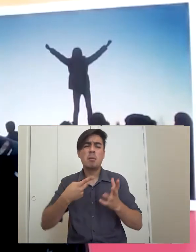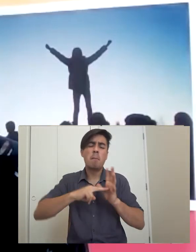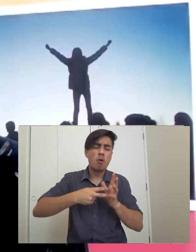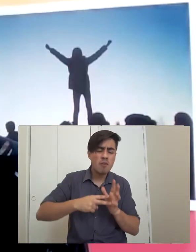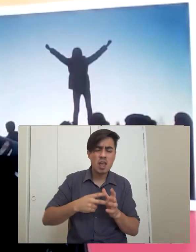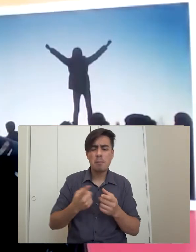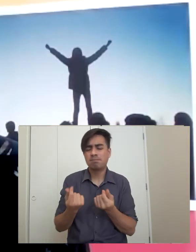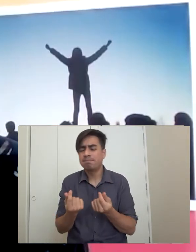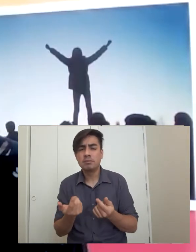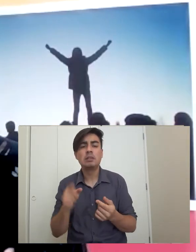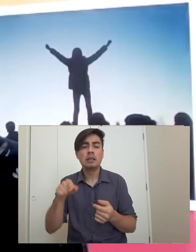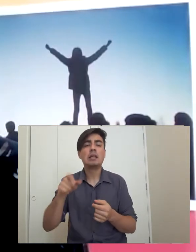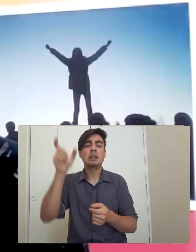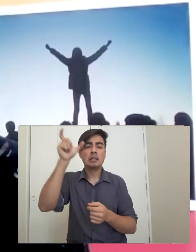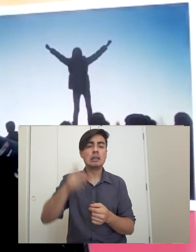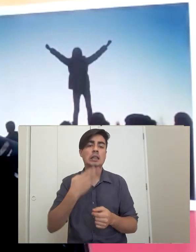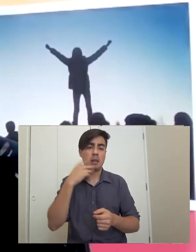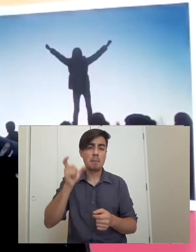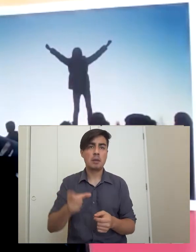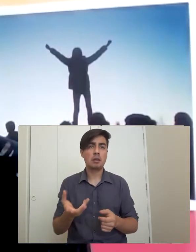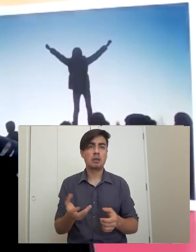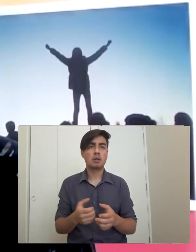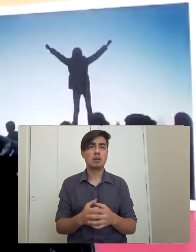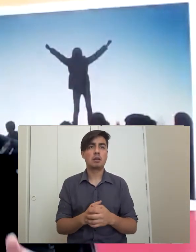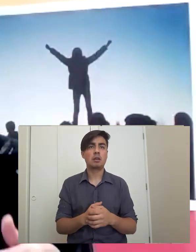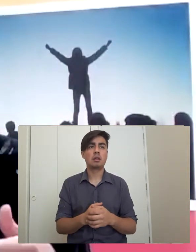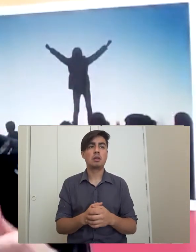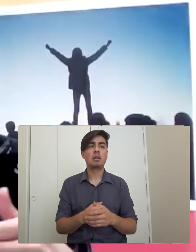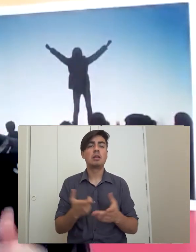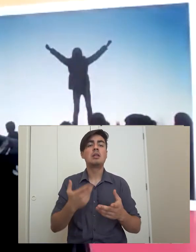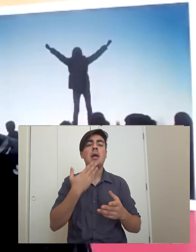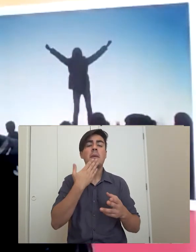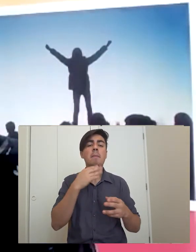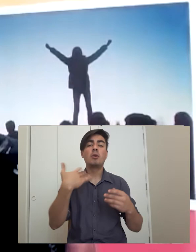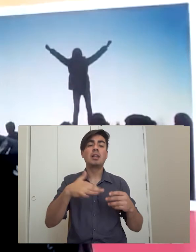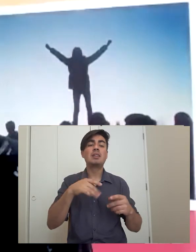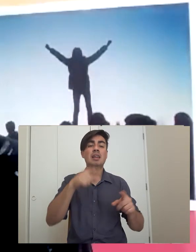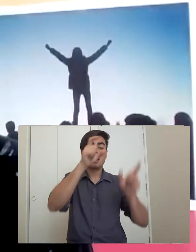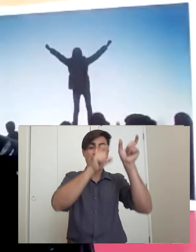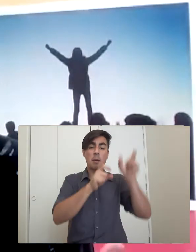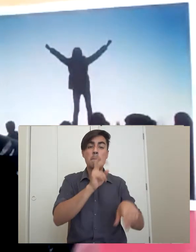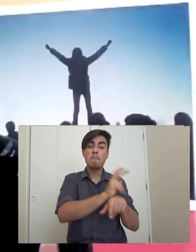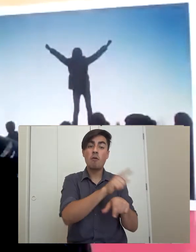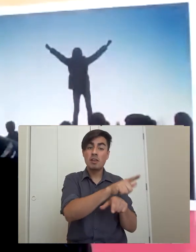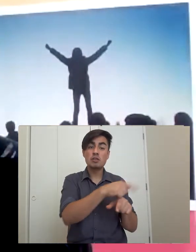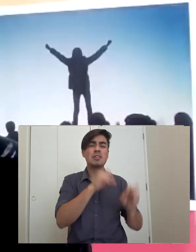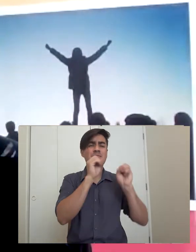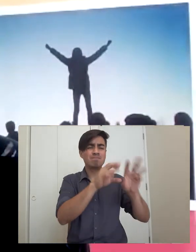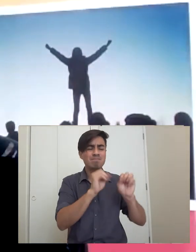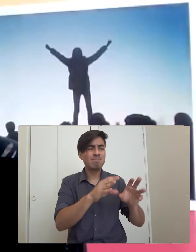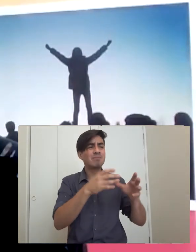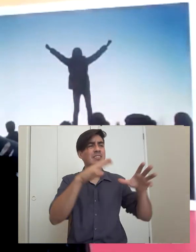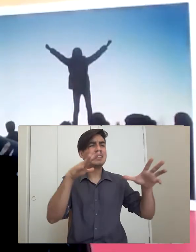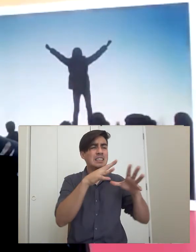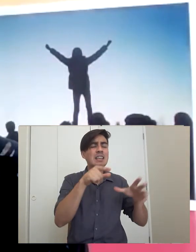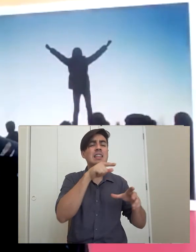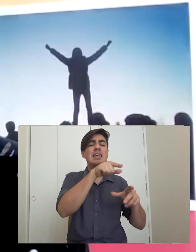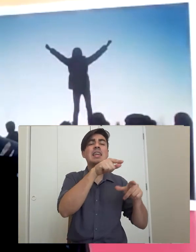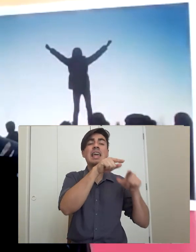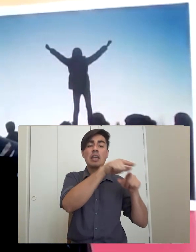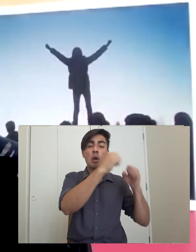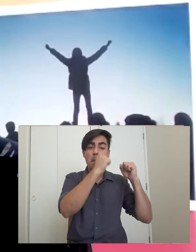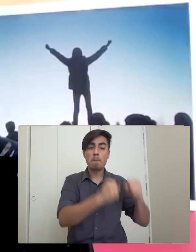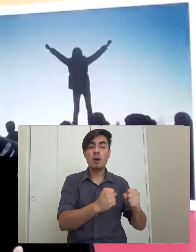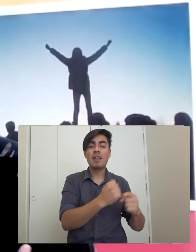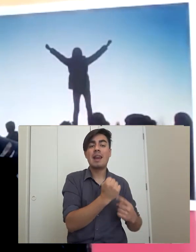Es importante preparar a los profesores para que preparen a